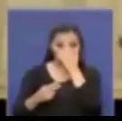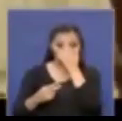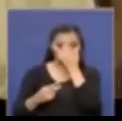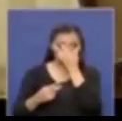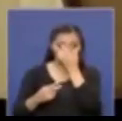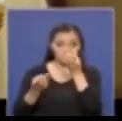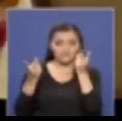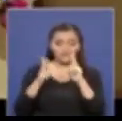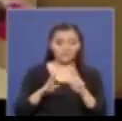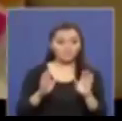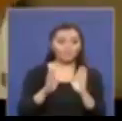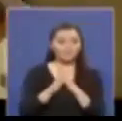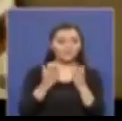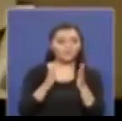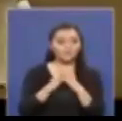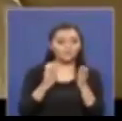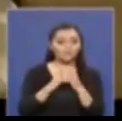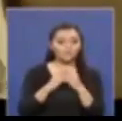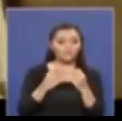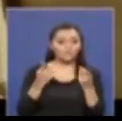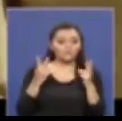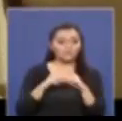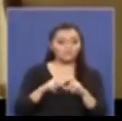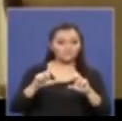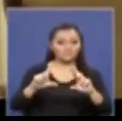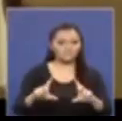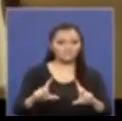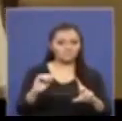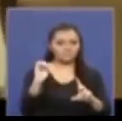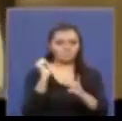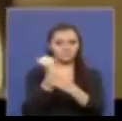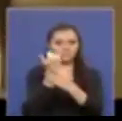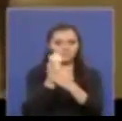libros y los tallados bolivianos que ustedes ven atrás. ¿Ya está el saludo